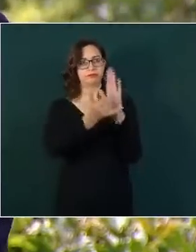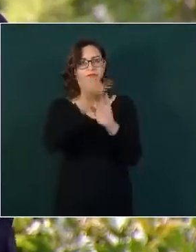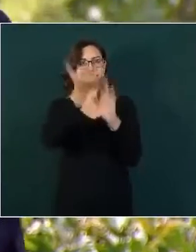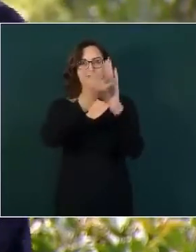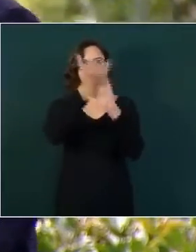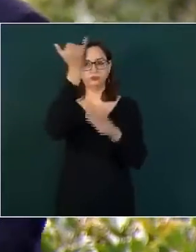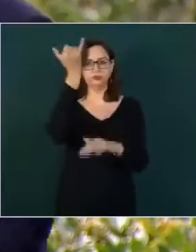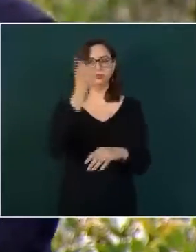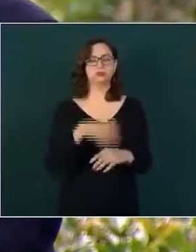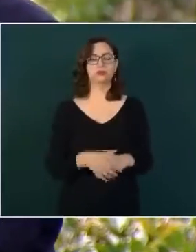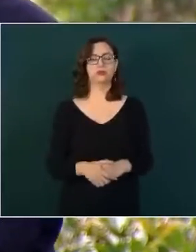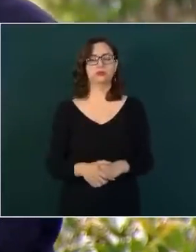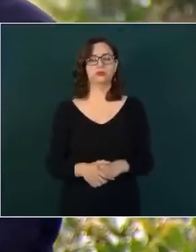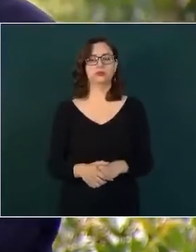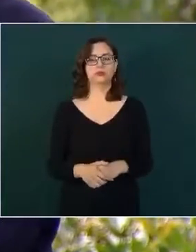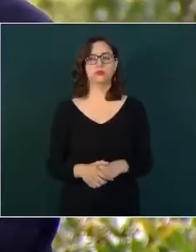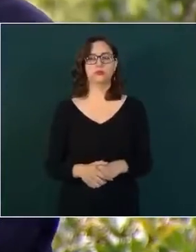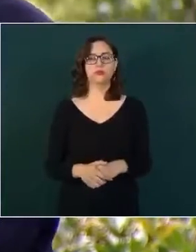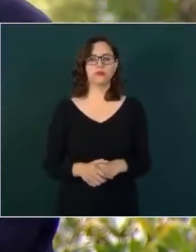los viveros